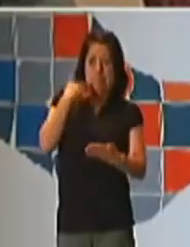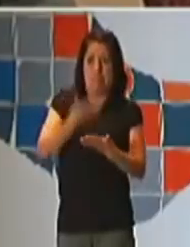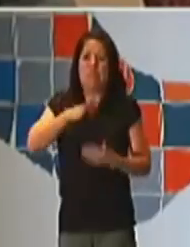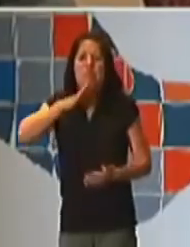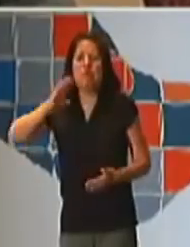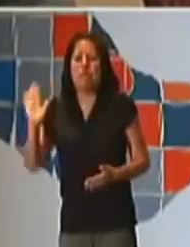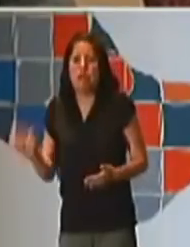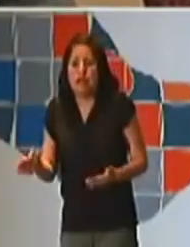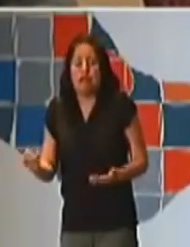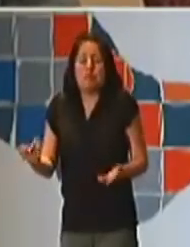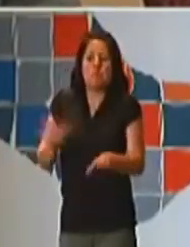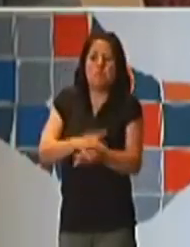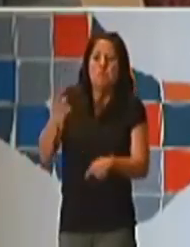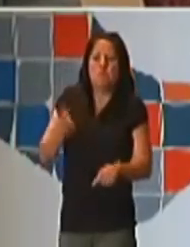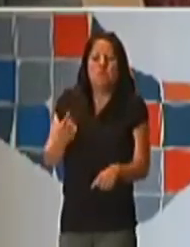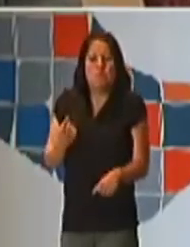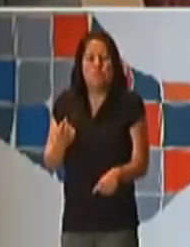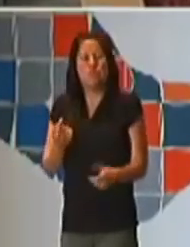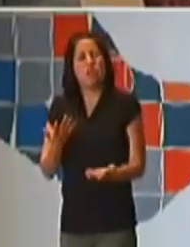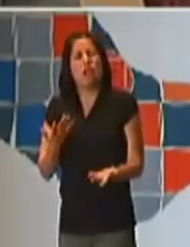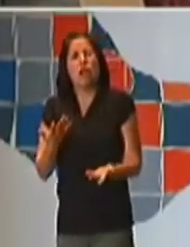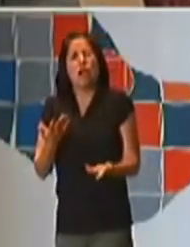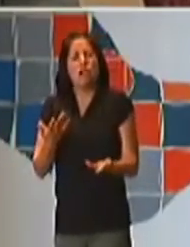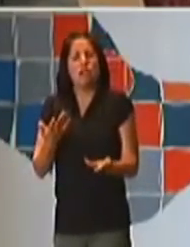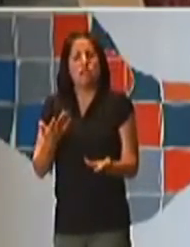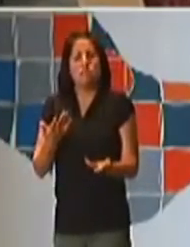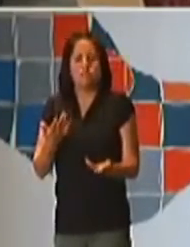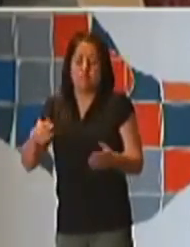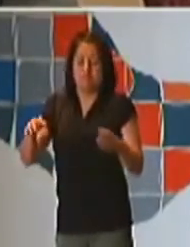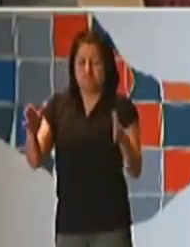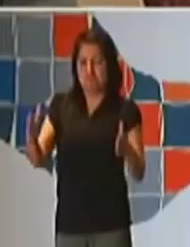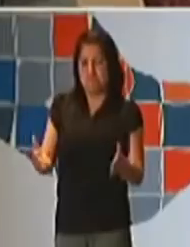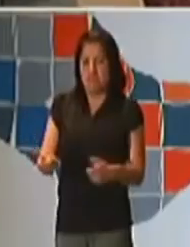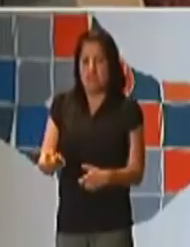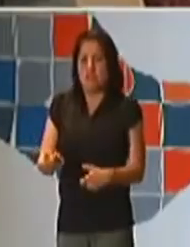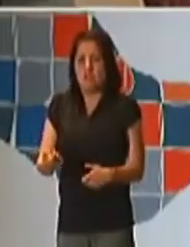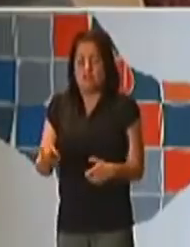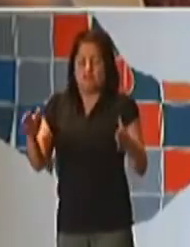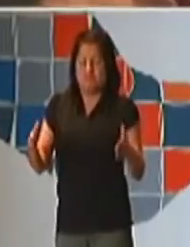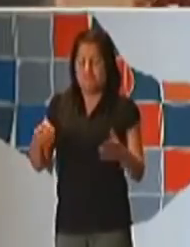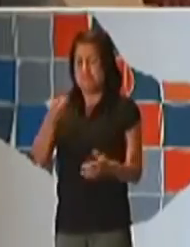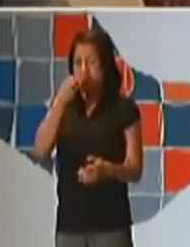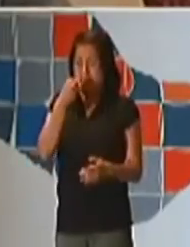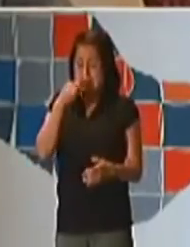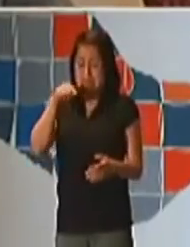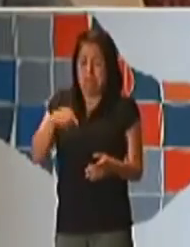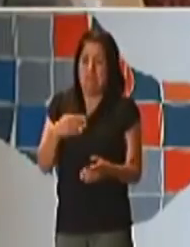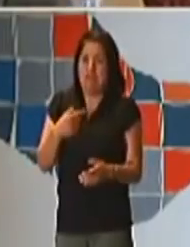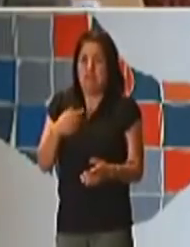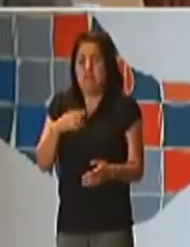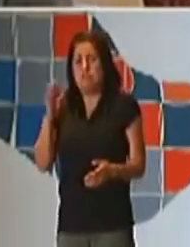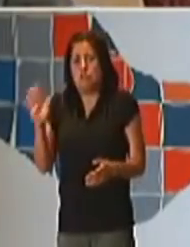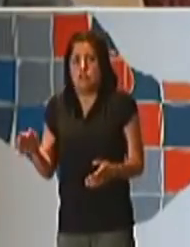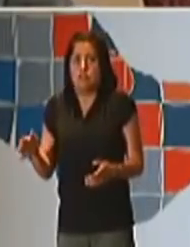está a salvo del hambre puede sucumbir envenenado por la comida química y es peligroso